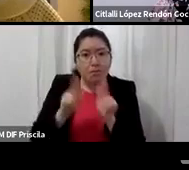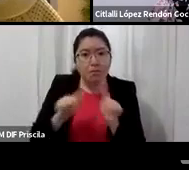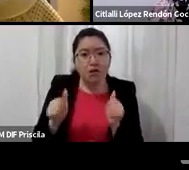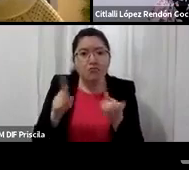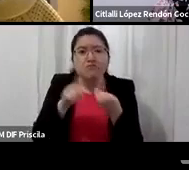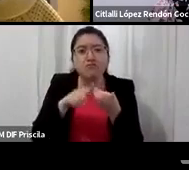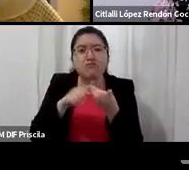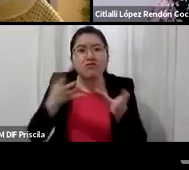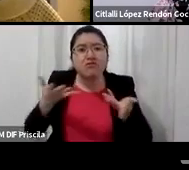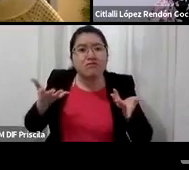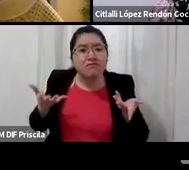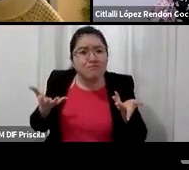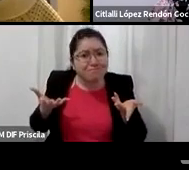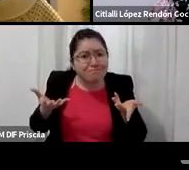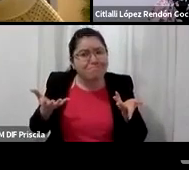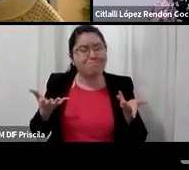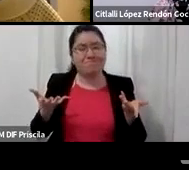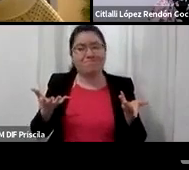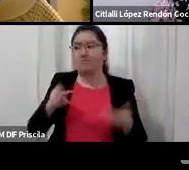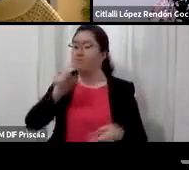dinámica este sentido de